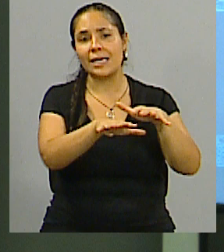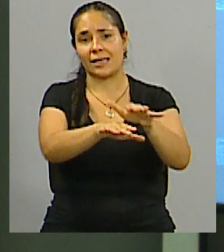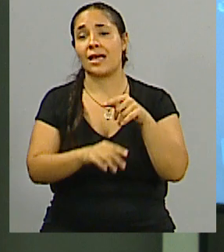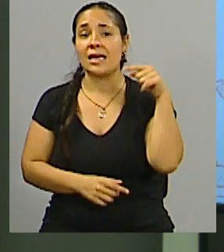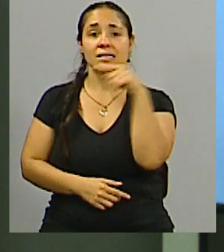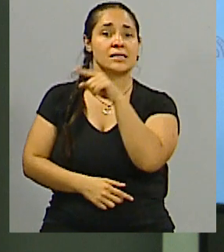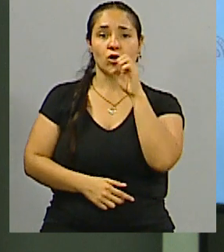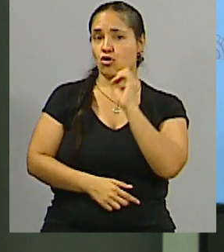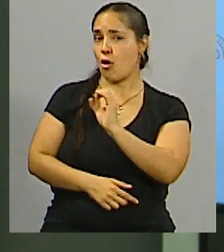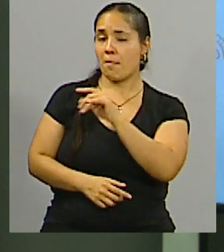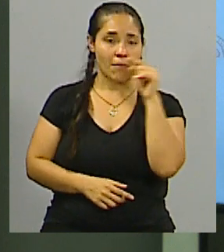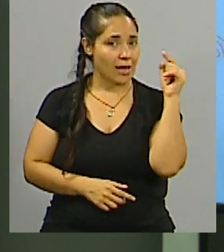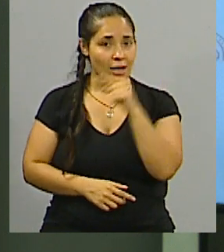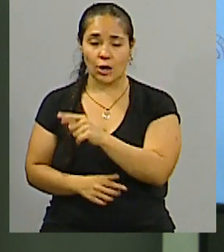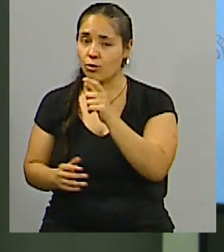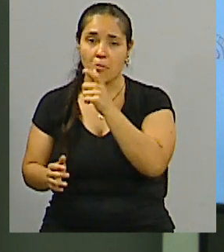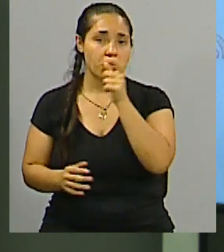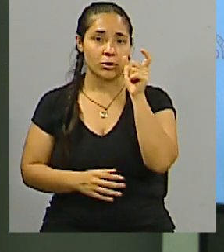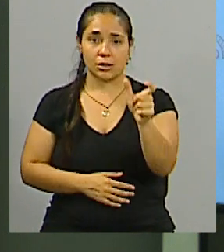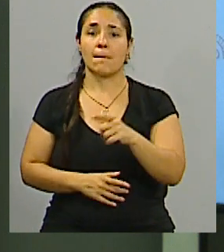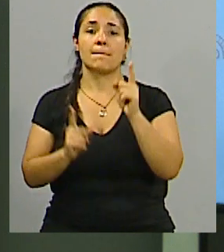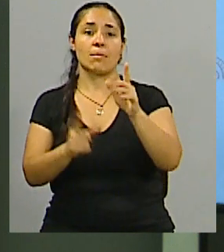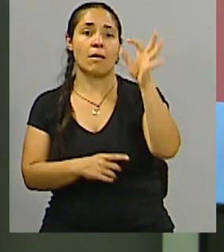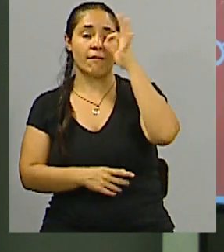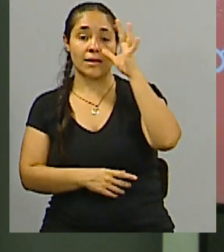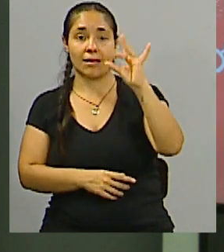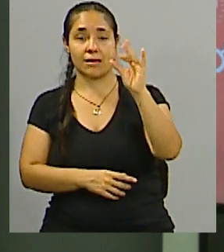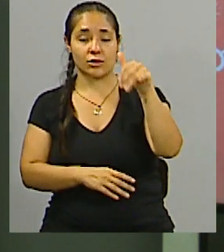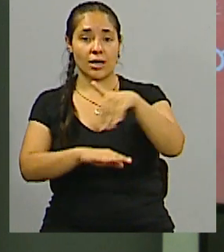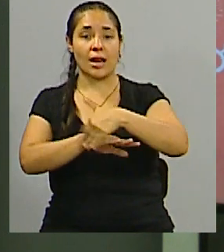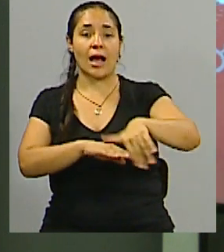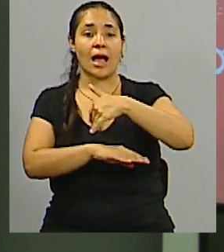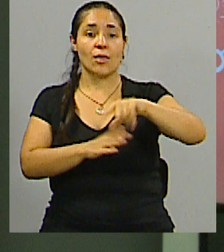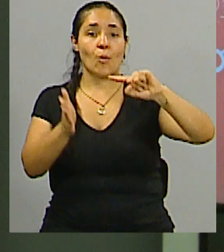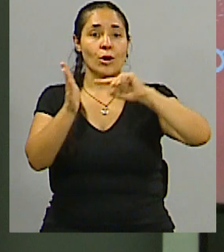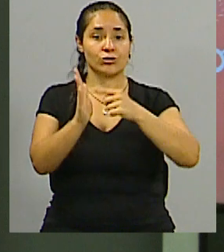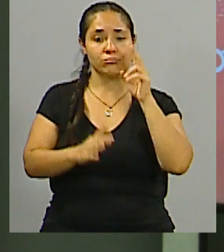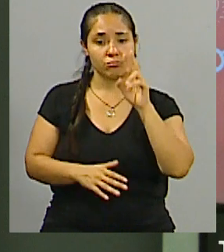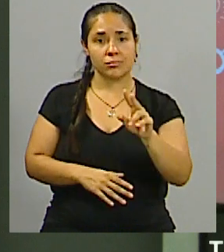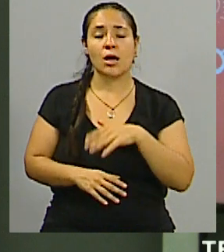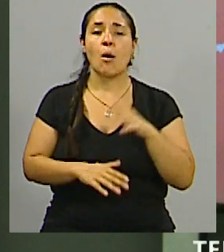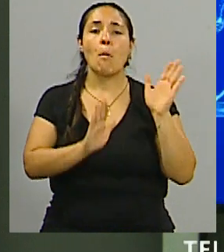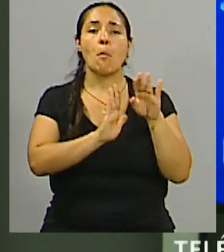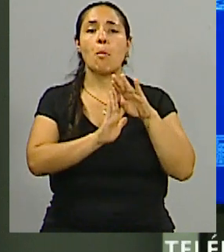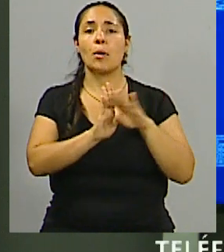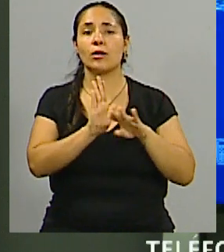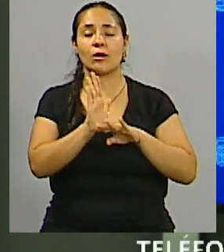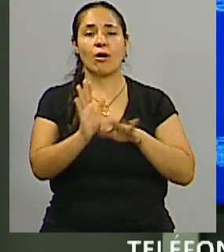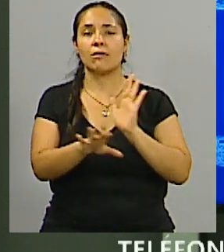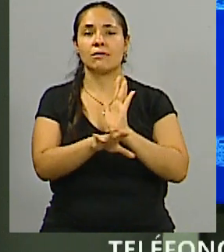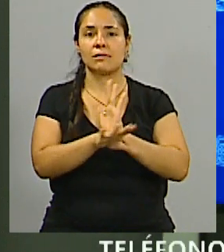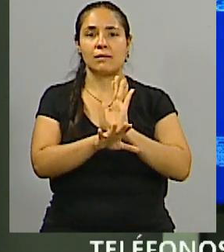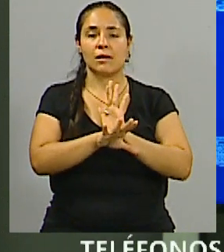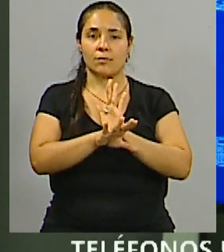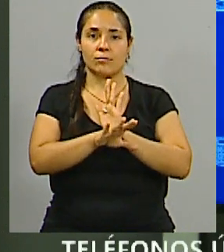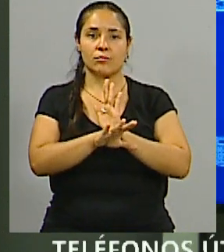ellos. Pero en realidad, como lo vimos el 20 de diciembre en la ciudad de Buenos Aires, esto es un protocolo de actuación, de